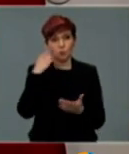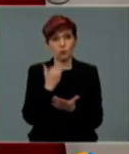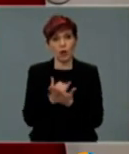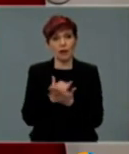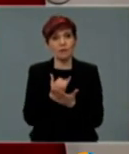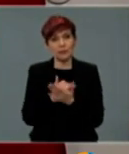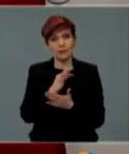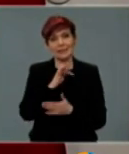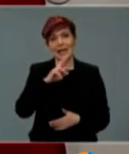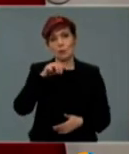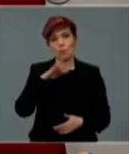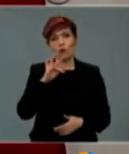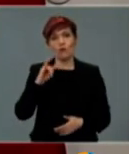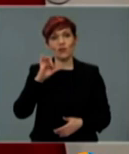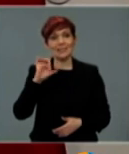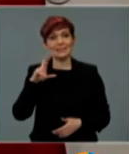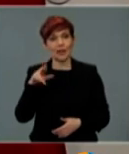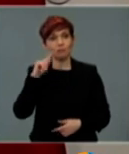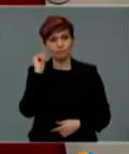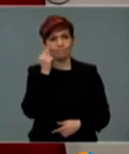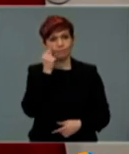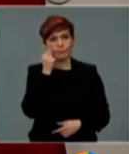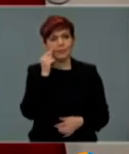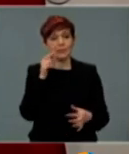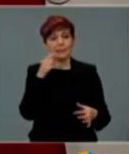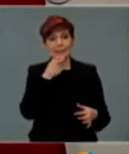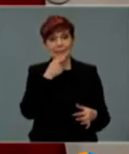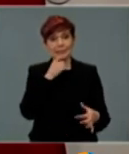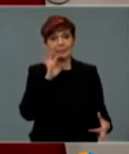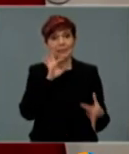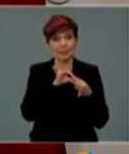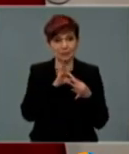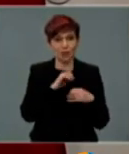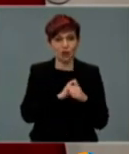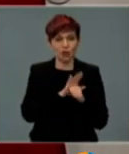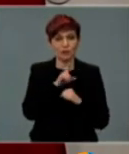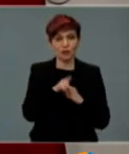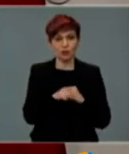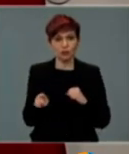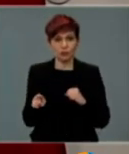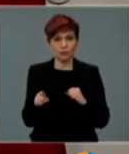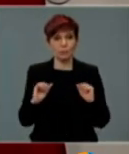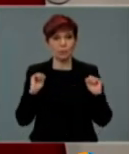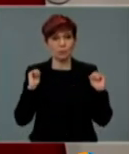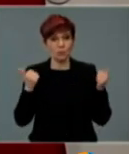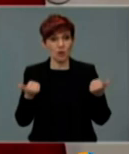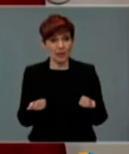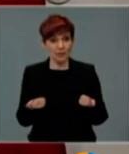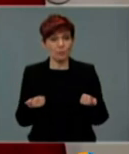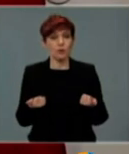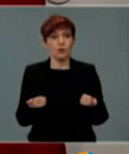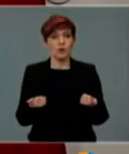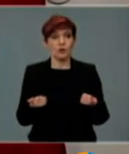principio en esta variante británica en principio parece que es más importante lo que tenemos en un principio es probable